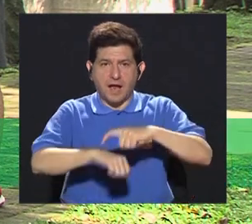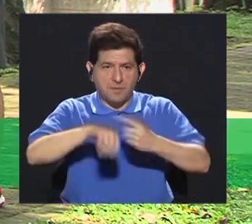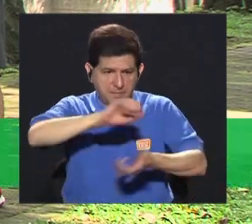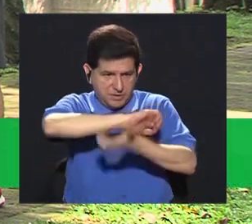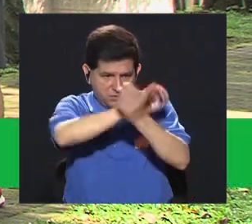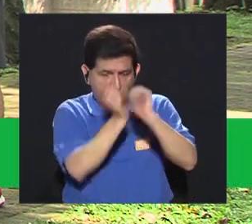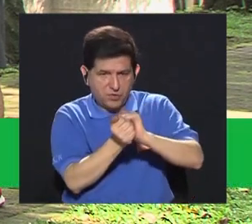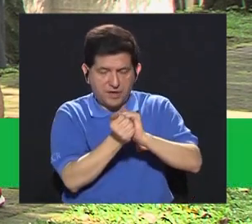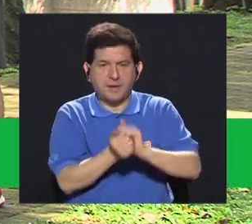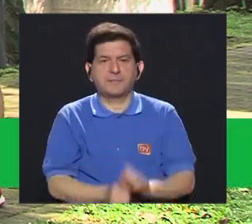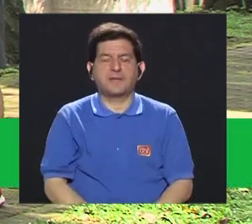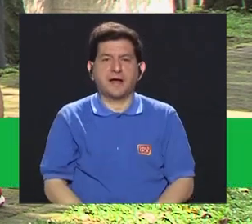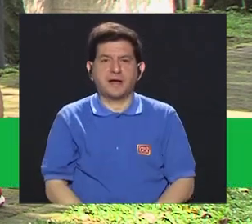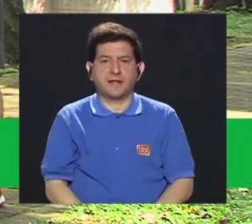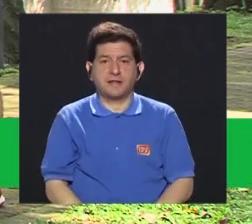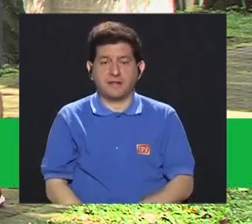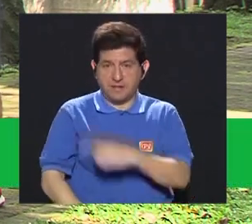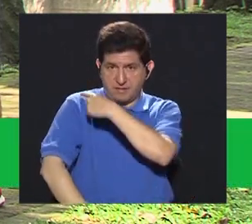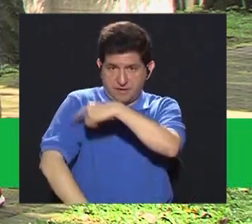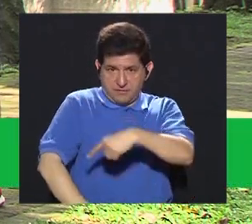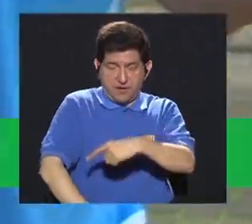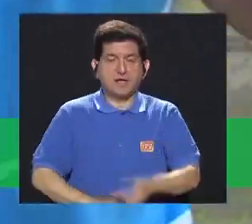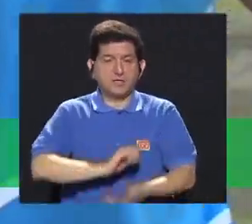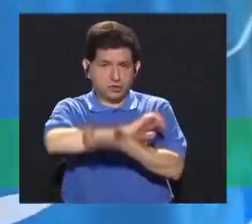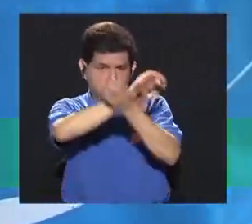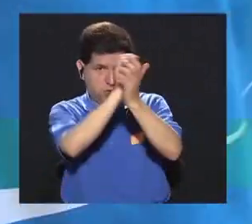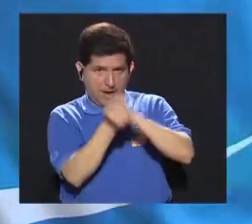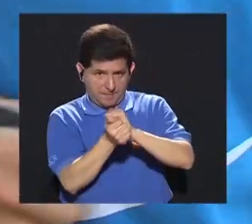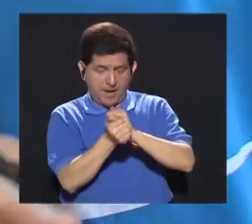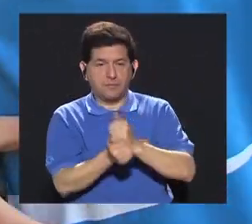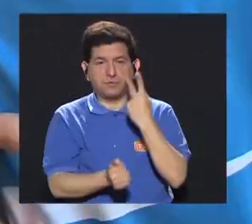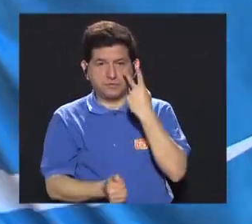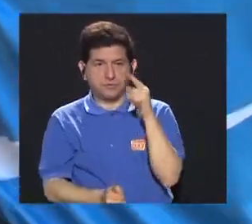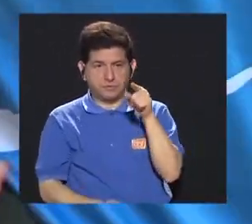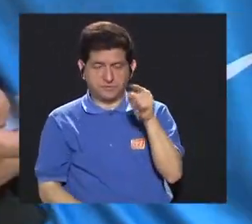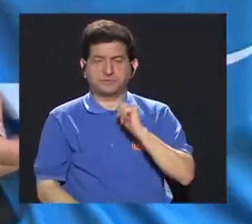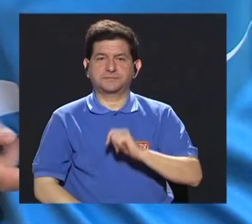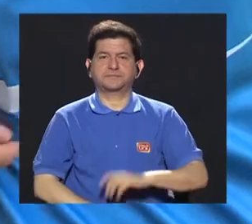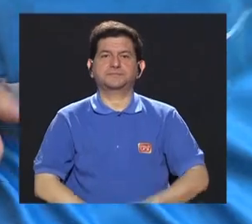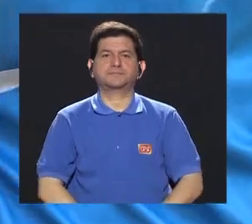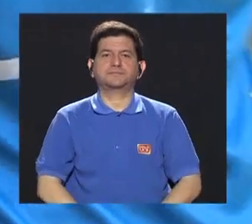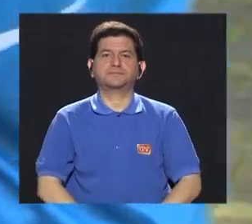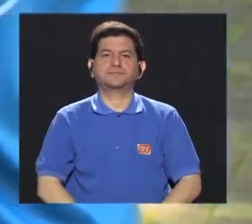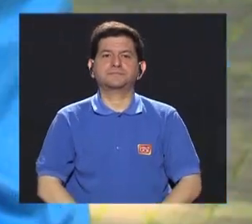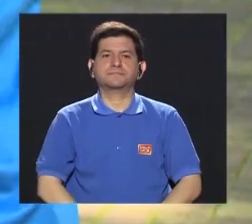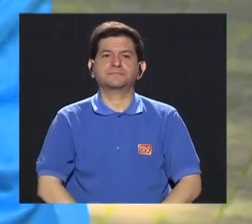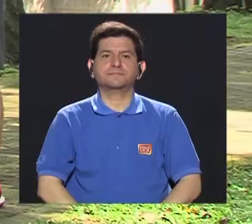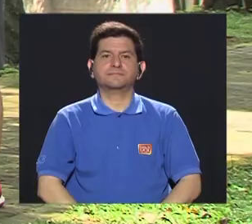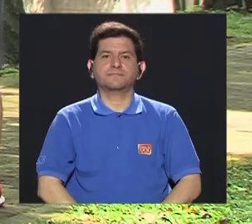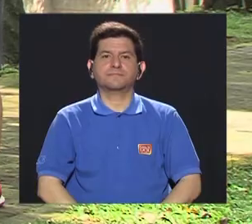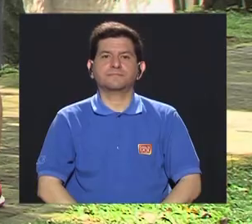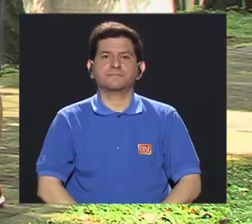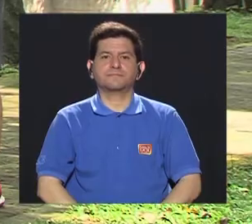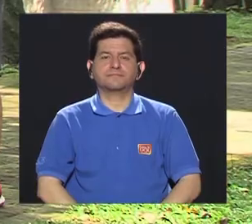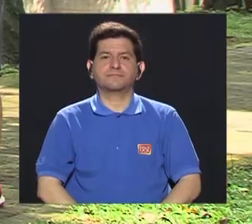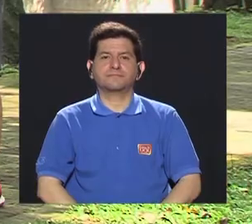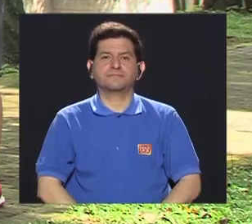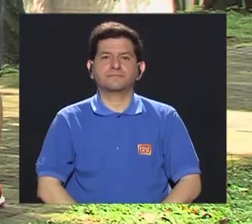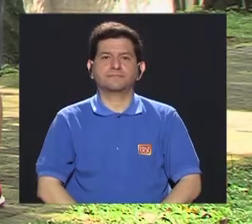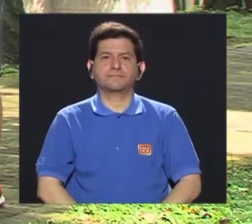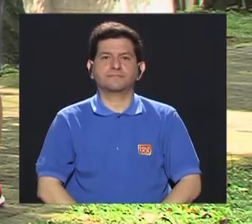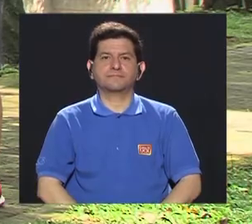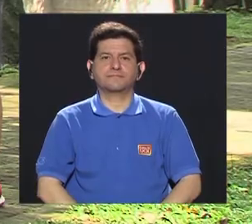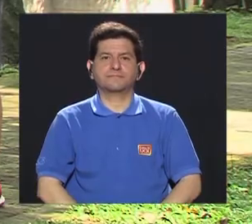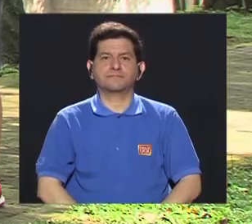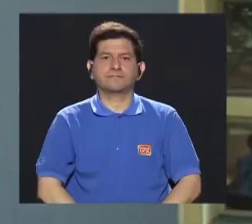Y cuando lo vamos a cambiar de lado, entonces bajamos. Ahora el codo derecho es el que va por arriba. Muy bien. Y subimos